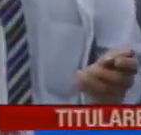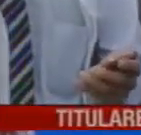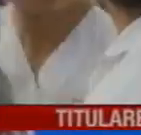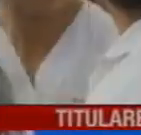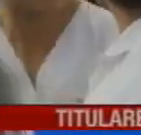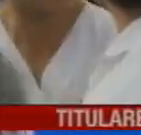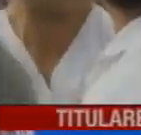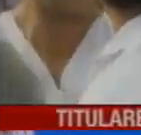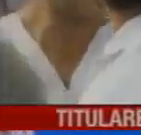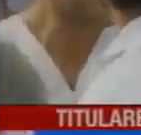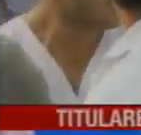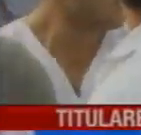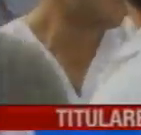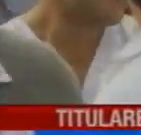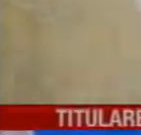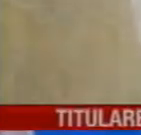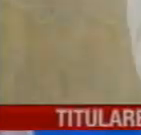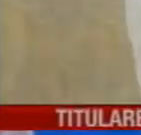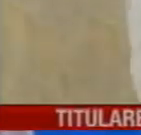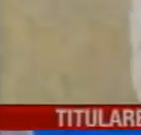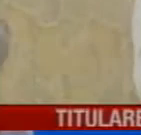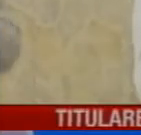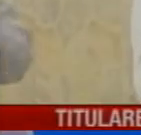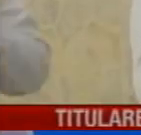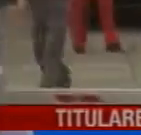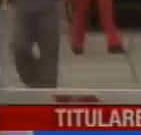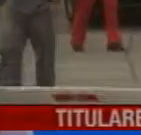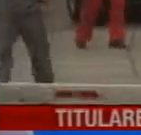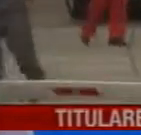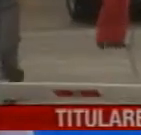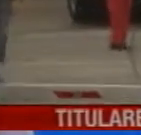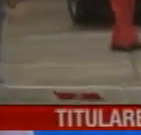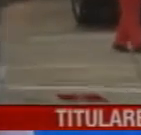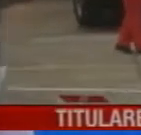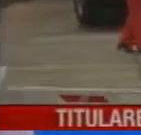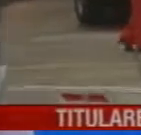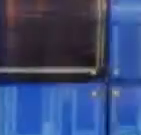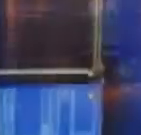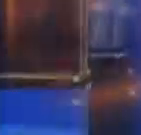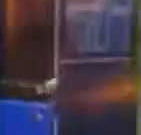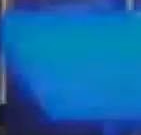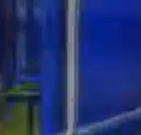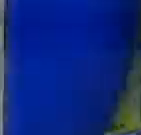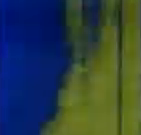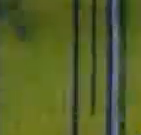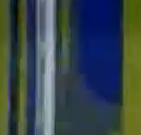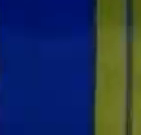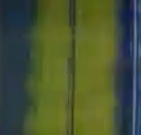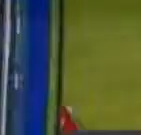Los médicos anuncian un preacuerdo con el gobierno en torno a la mala práctica profesional.